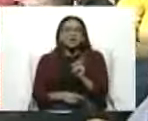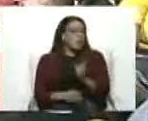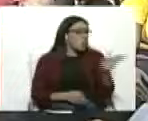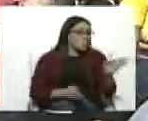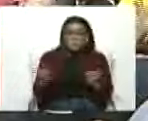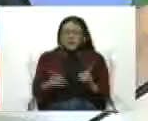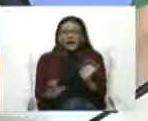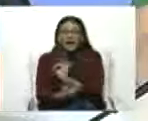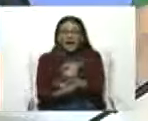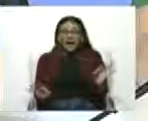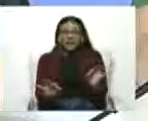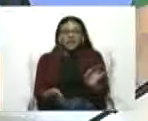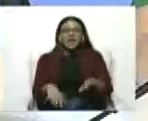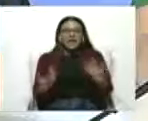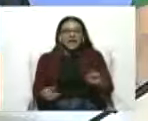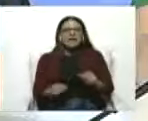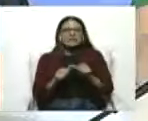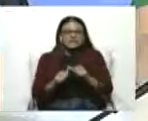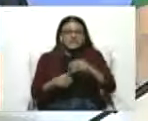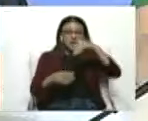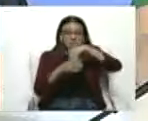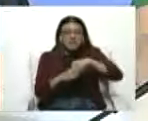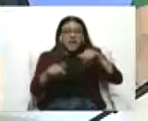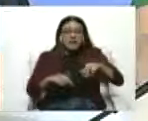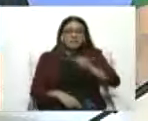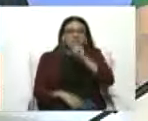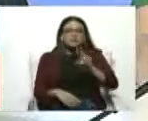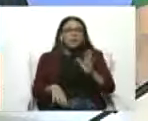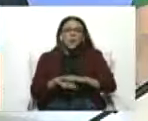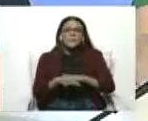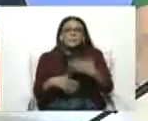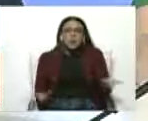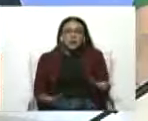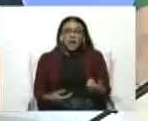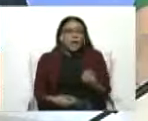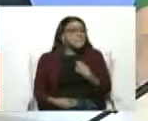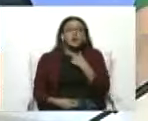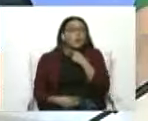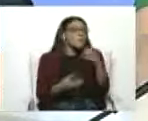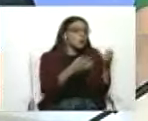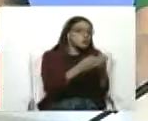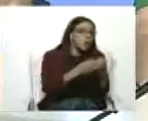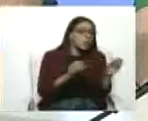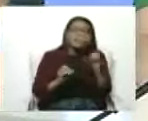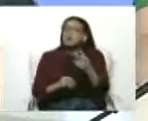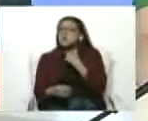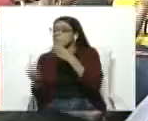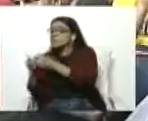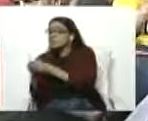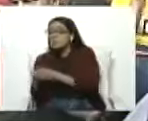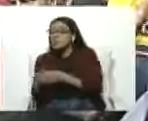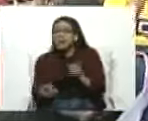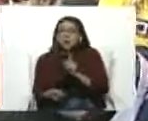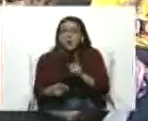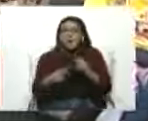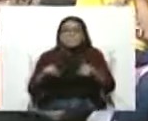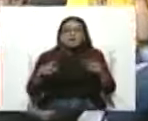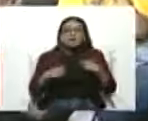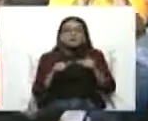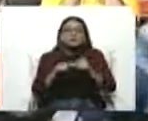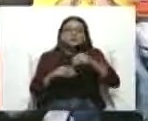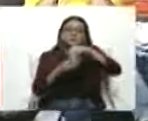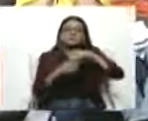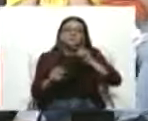que decidieron quedarse aquí, también son unos héroes porque decidieron quedarse en su país, a pesar de la guerra. Por eso le pedimos que se sume con nosotros